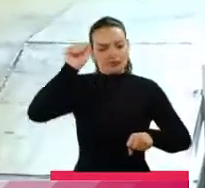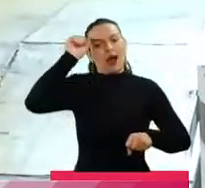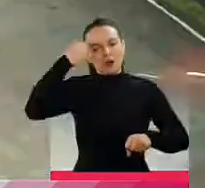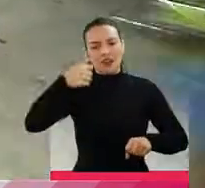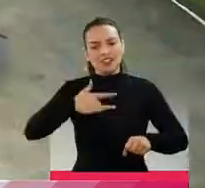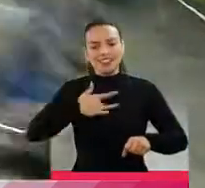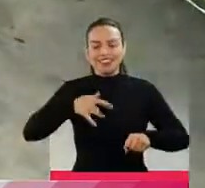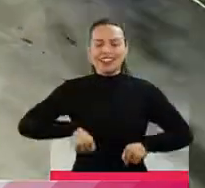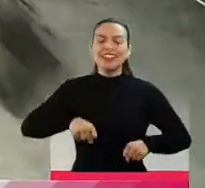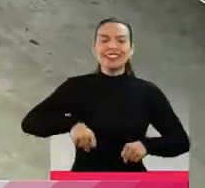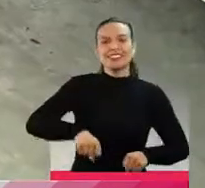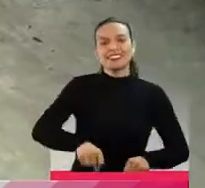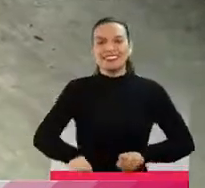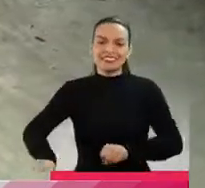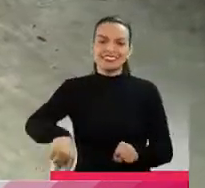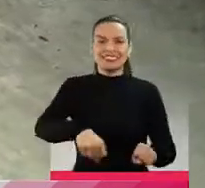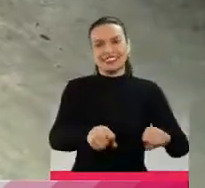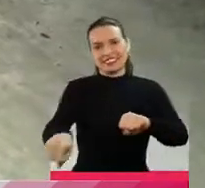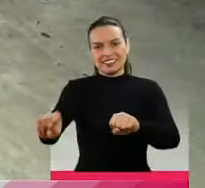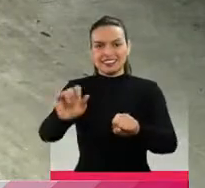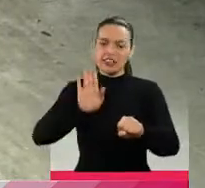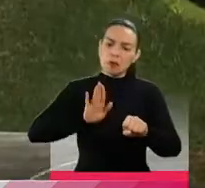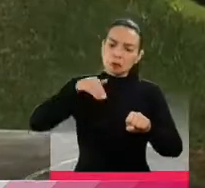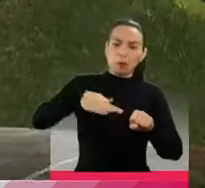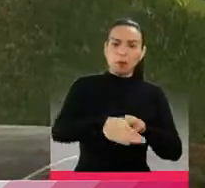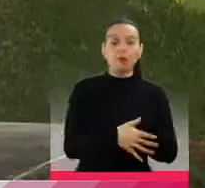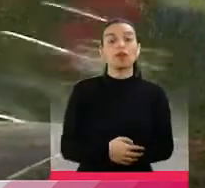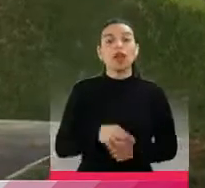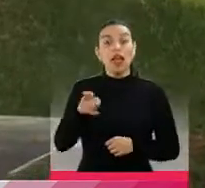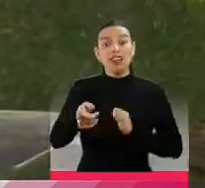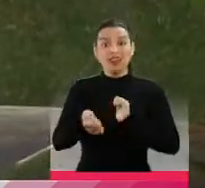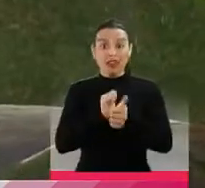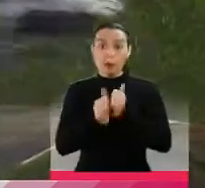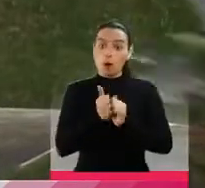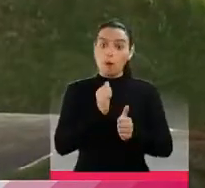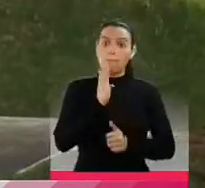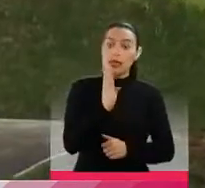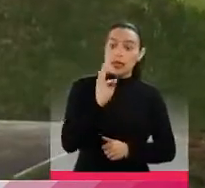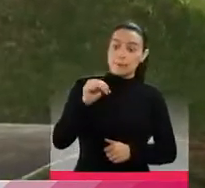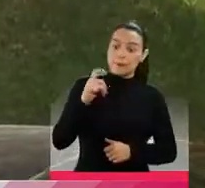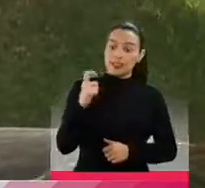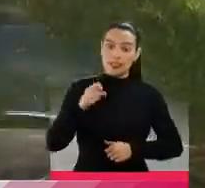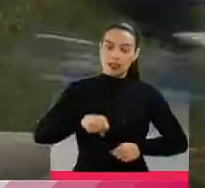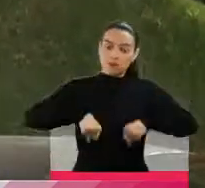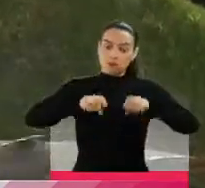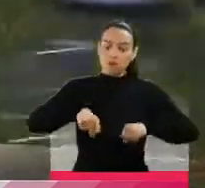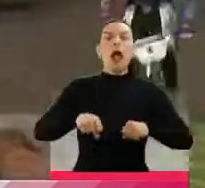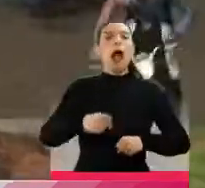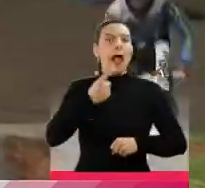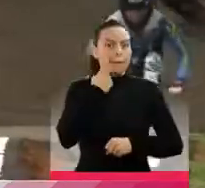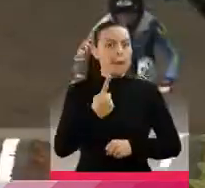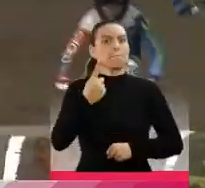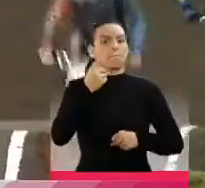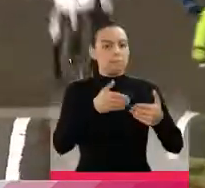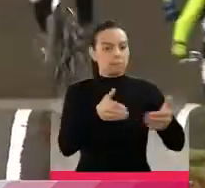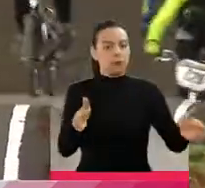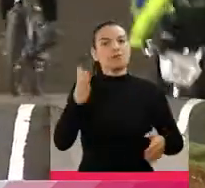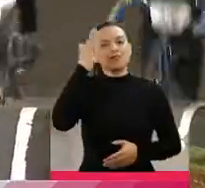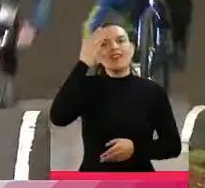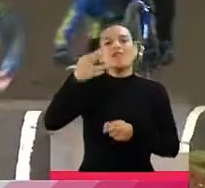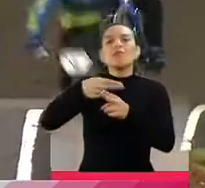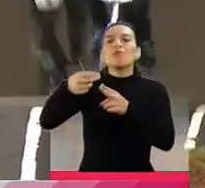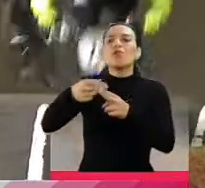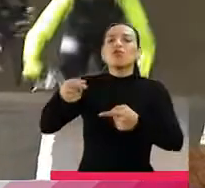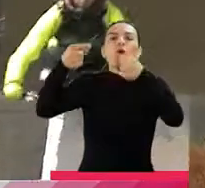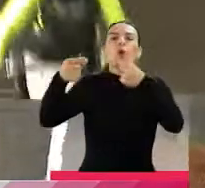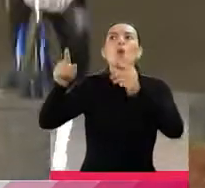sensaciones de saltar aquí, saltar allá. El BMX es de los primeros deportes en reactivarse, pues pronto tendrá competencia de la Copa Mundo, el